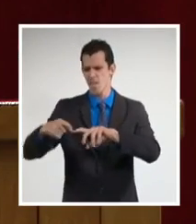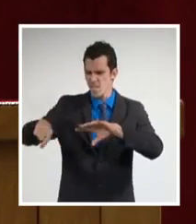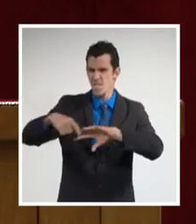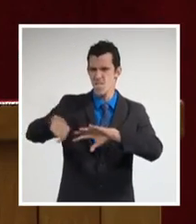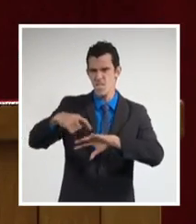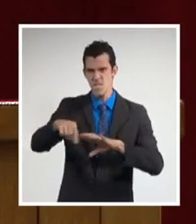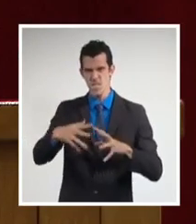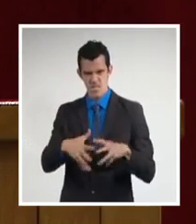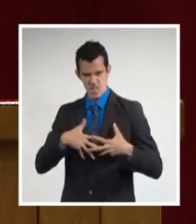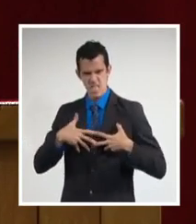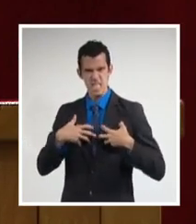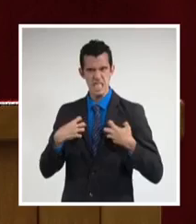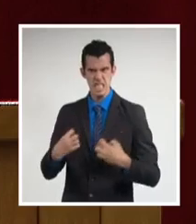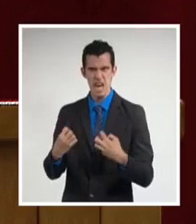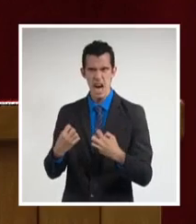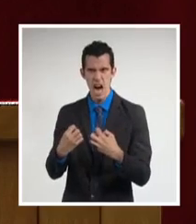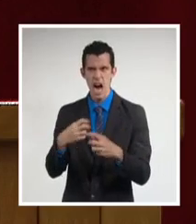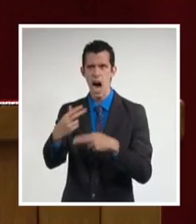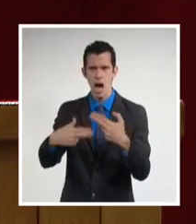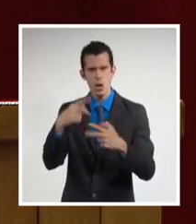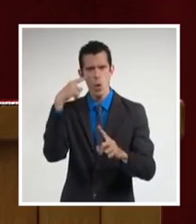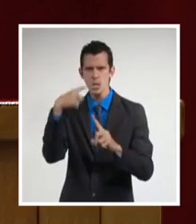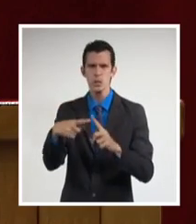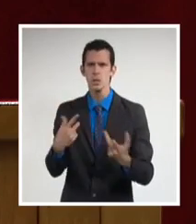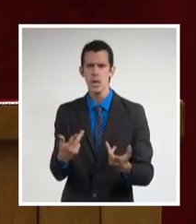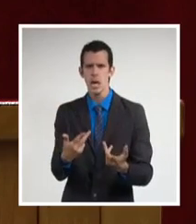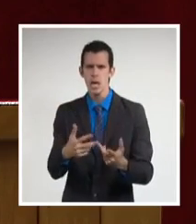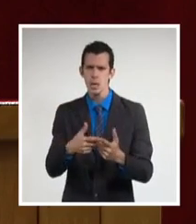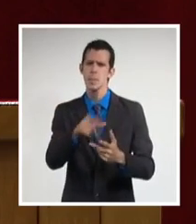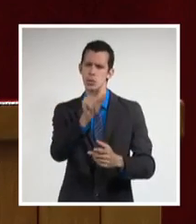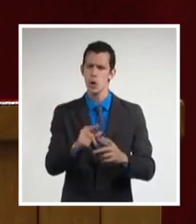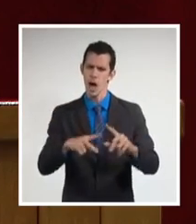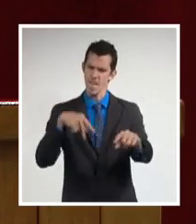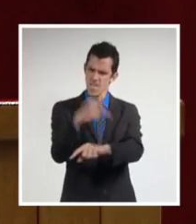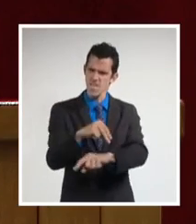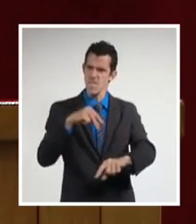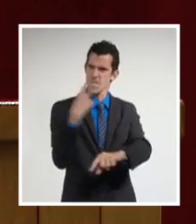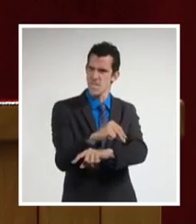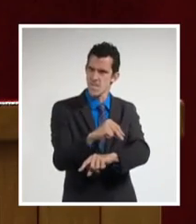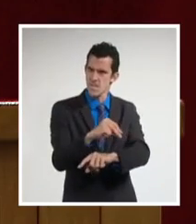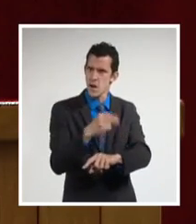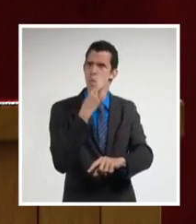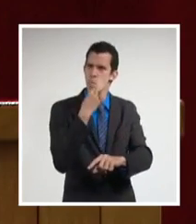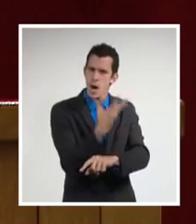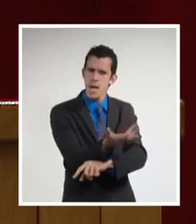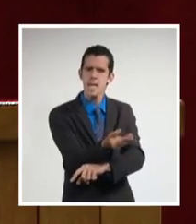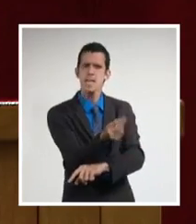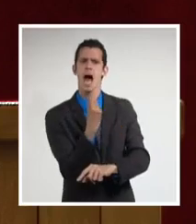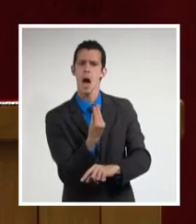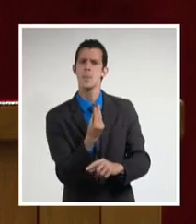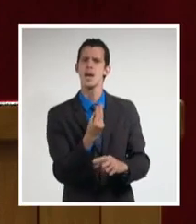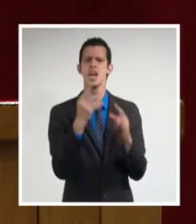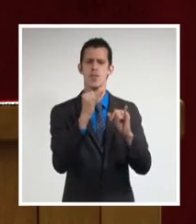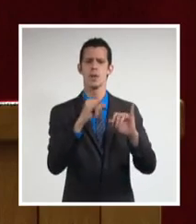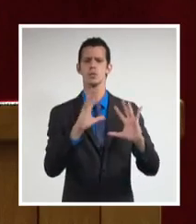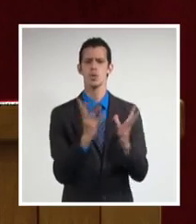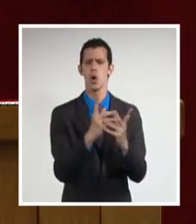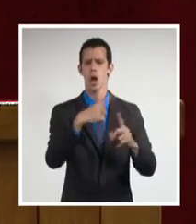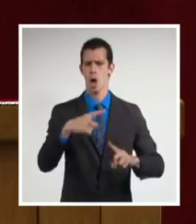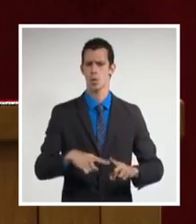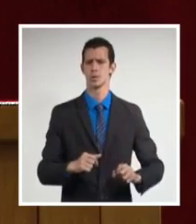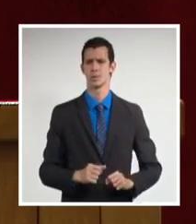los desaparecidos que se cuentan por miles. Los perseguidos y los exiliados por luchar contra esas dictaduras encontraron